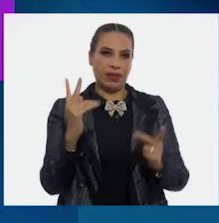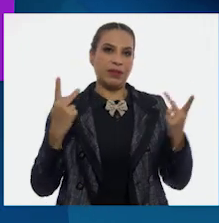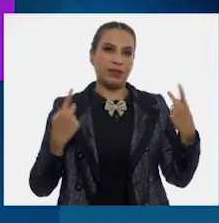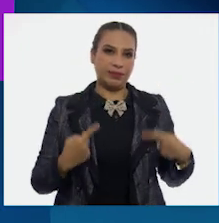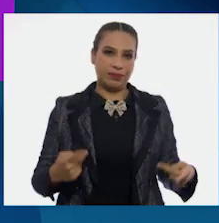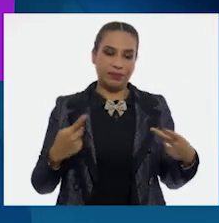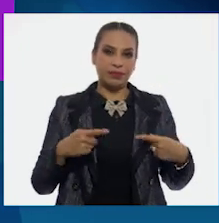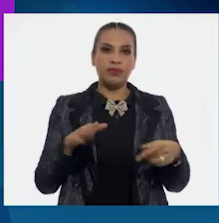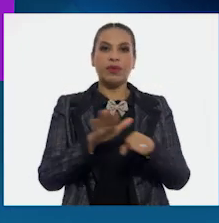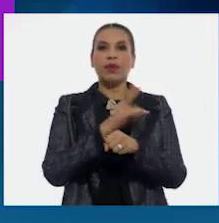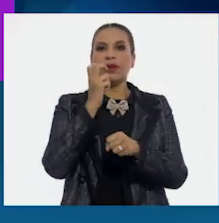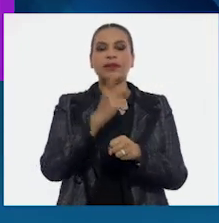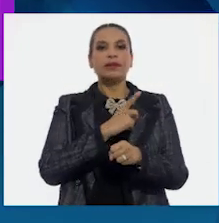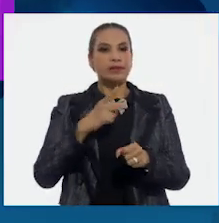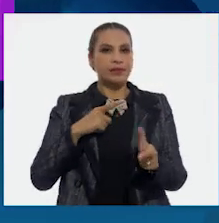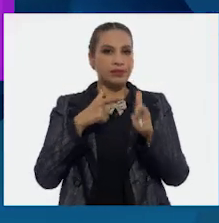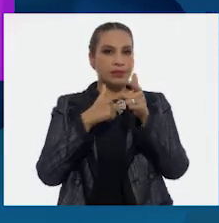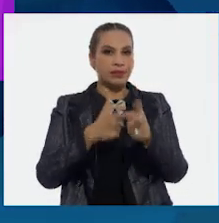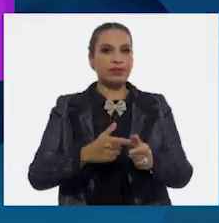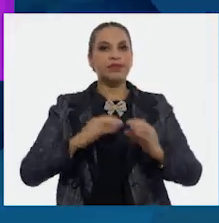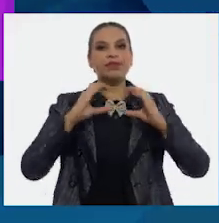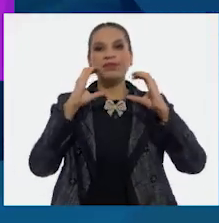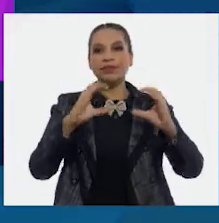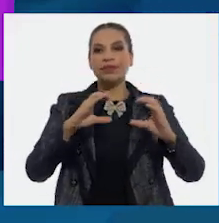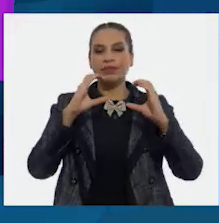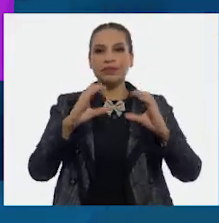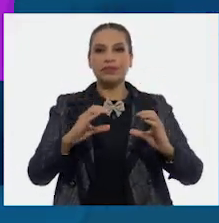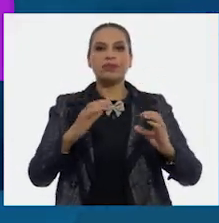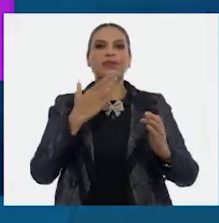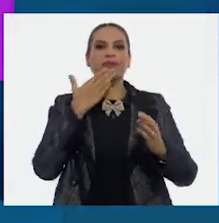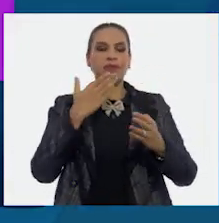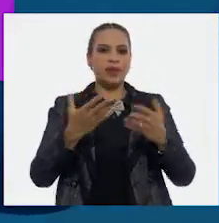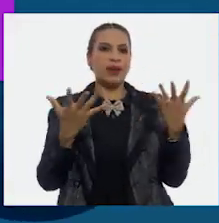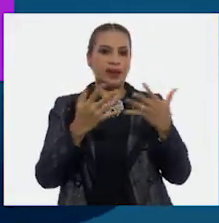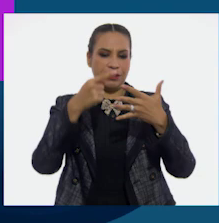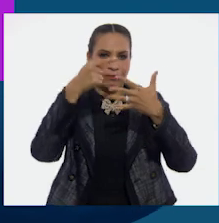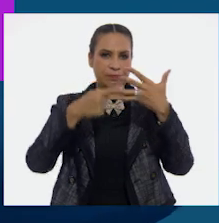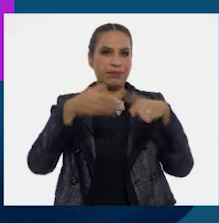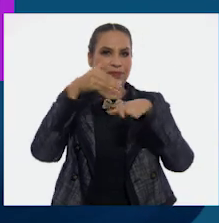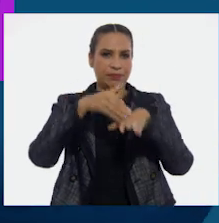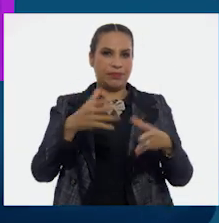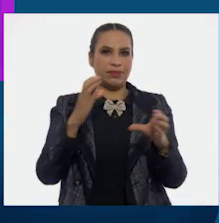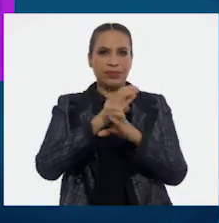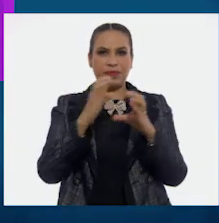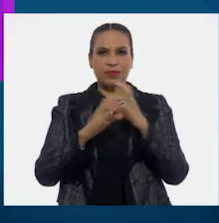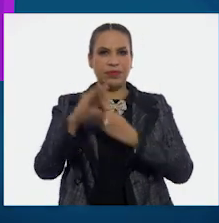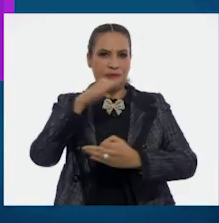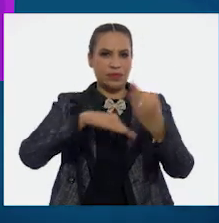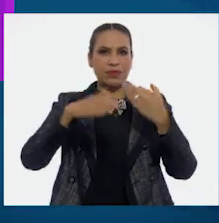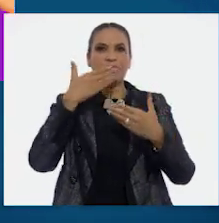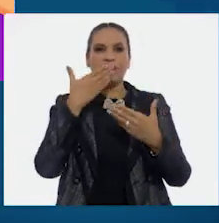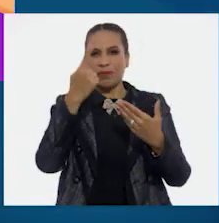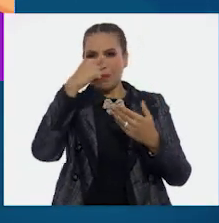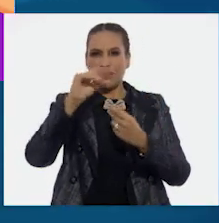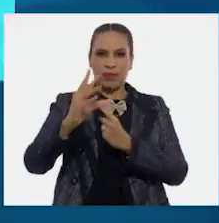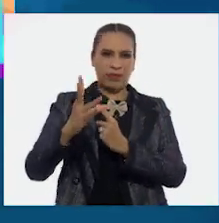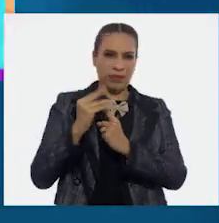personas. Por eso hay que continuar cuidándonos siguiendo las buenas prácticas que ya todos conocemos para evitar contagiarnos.